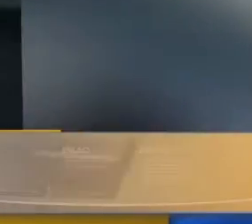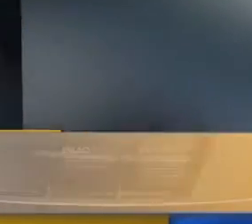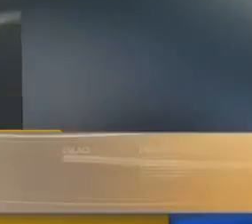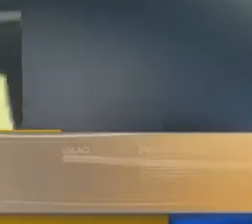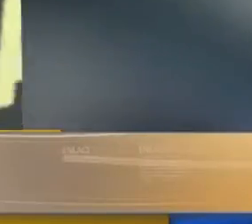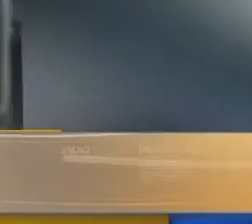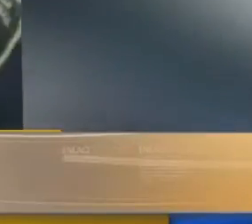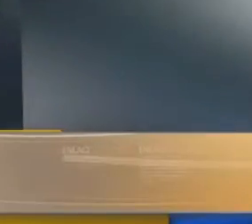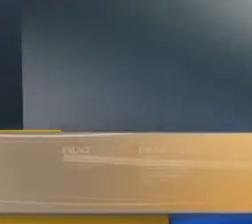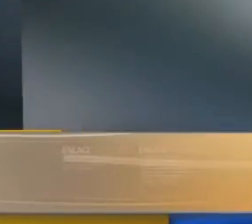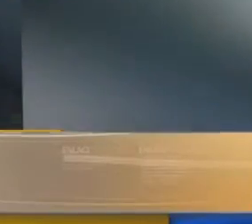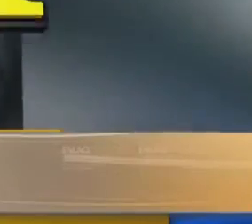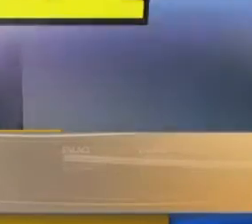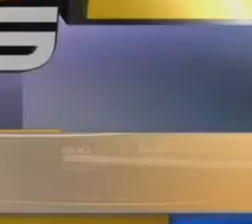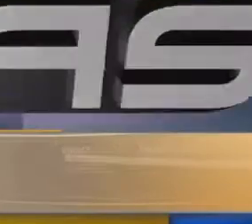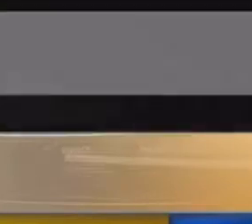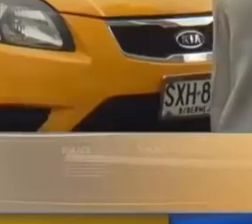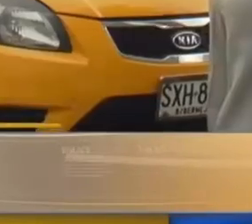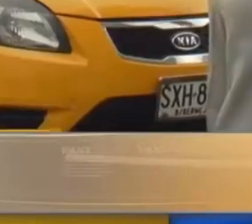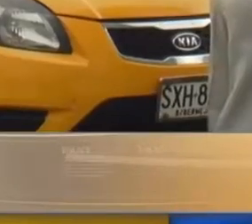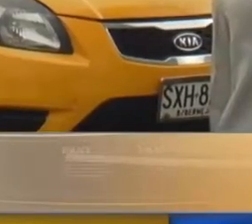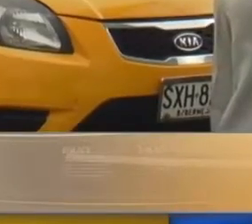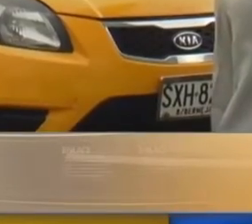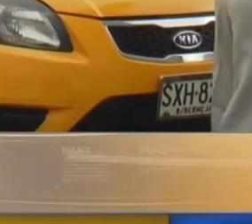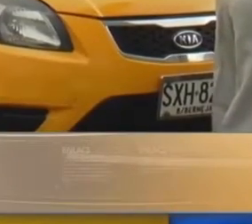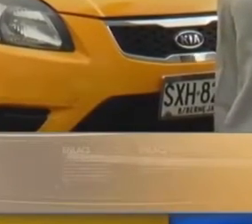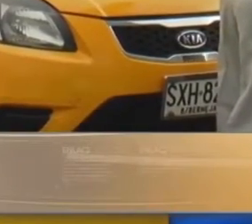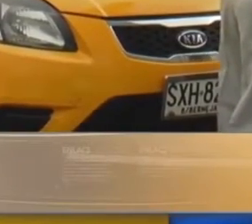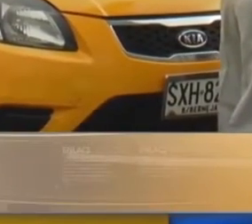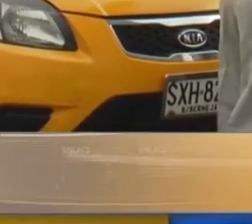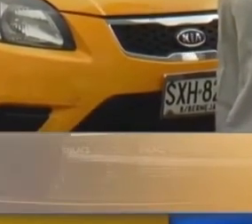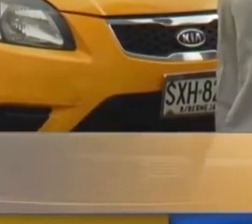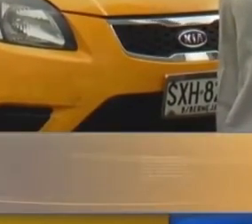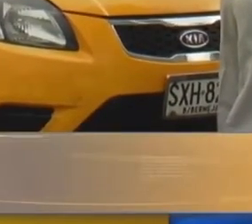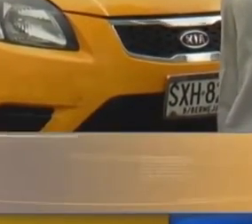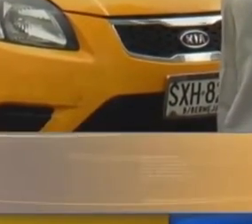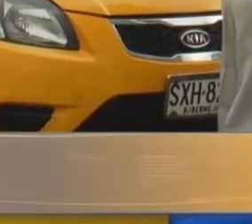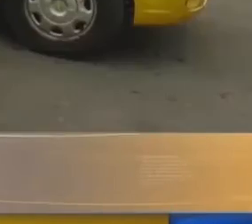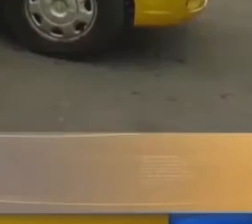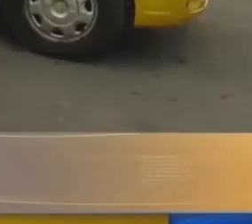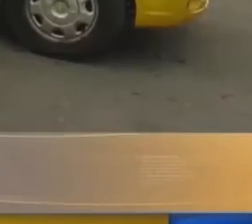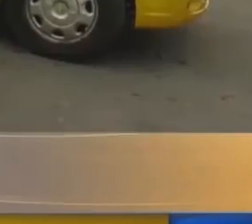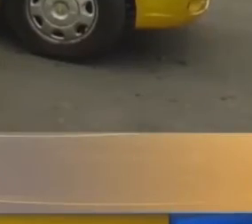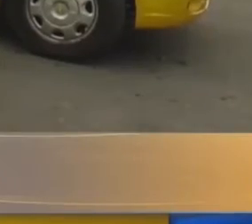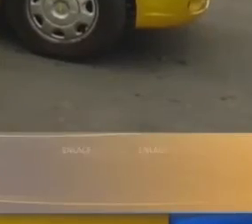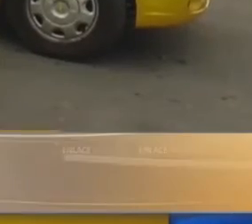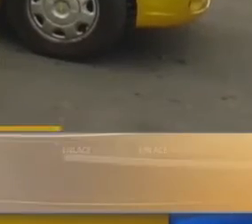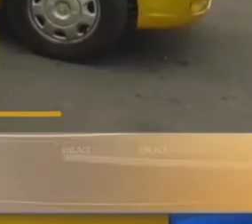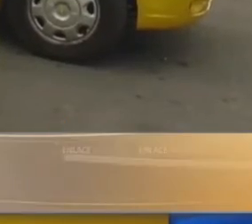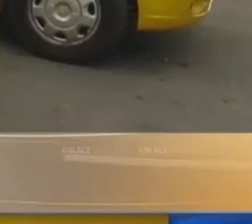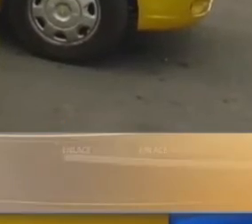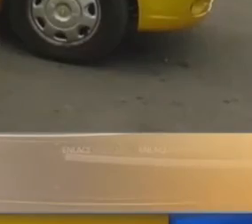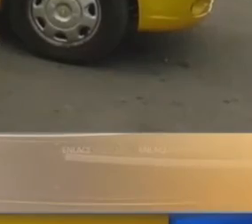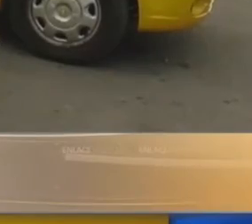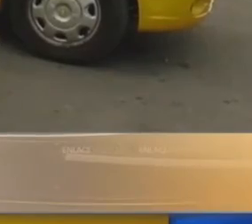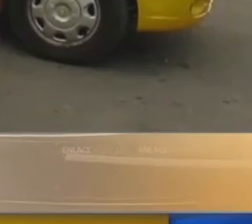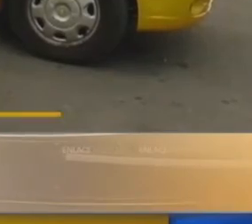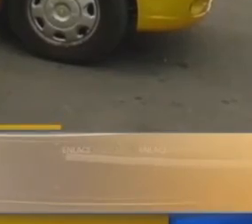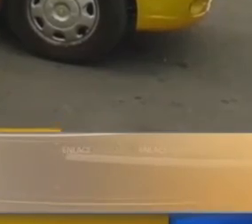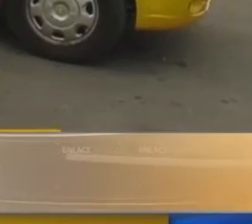dio en flagrancia en el municipio de Morales, sur de Bolívar. Taxistas de Barranca Bermeja se aglomeraron en el puerto Yuma para protestar pacíficamente por la crisis